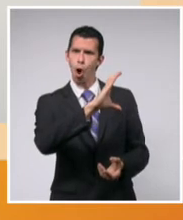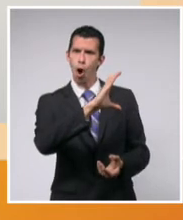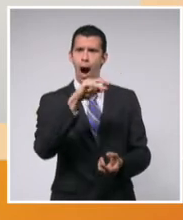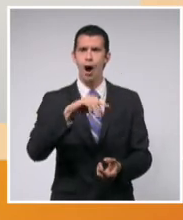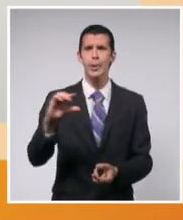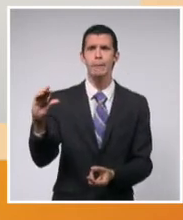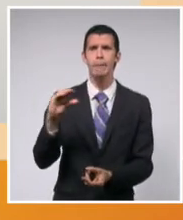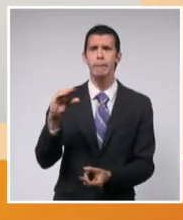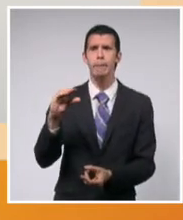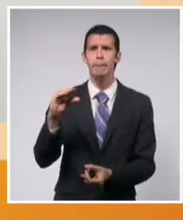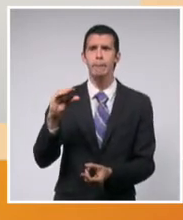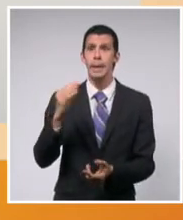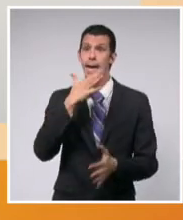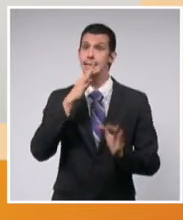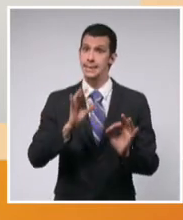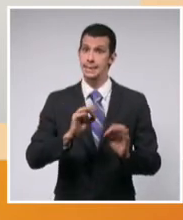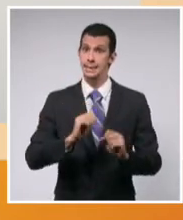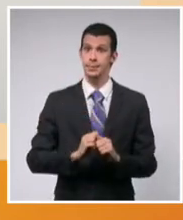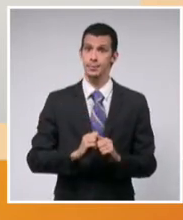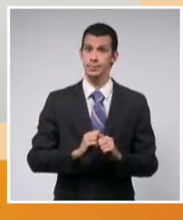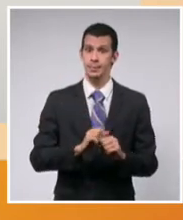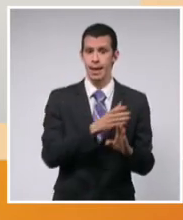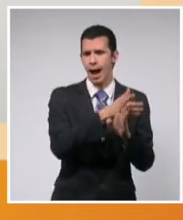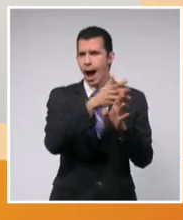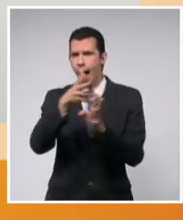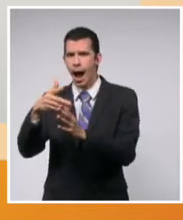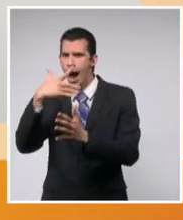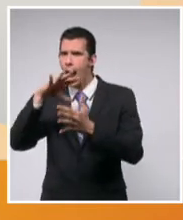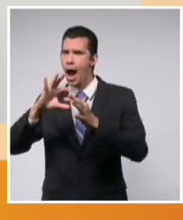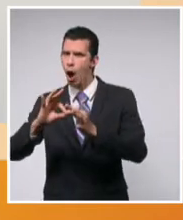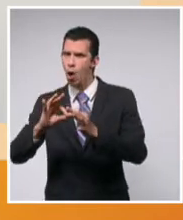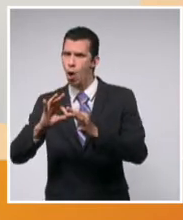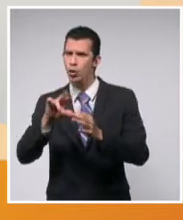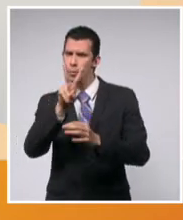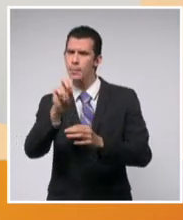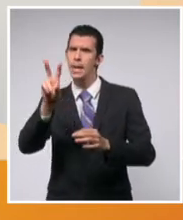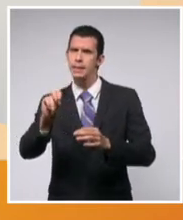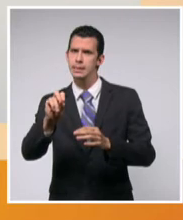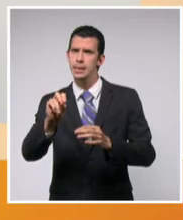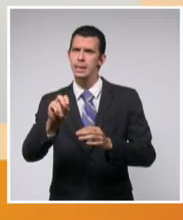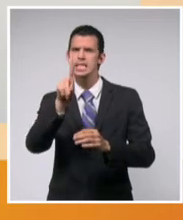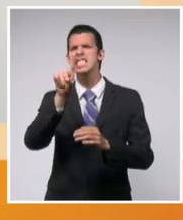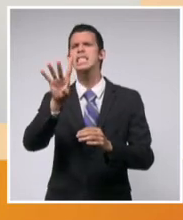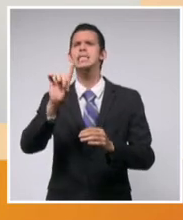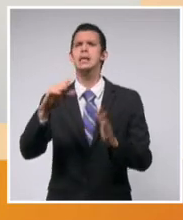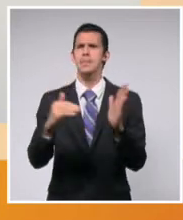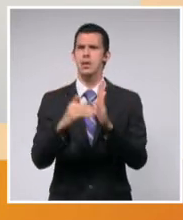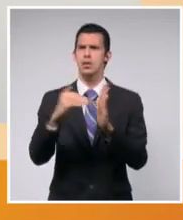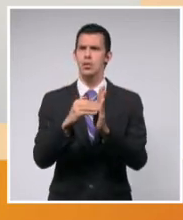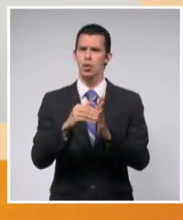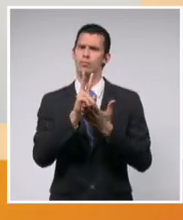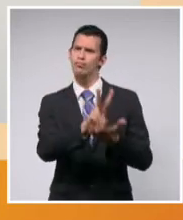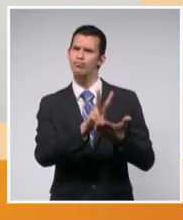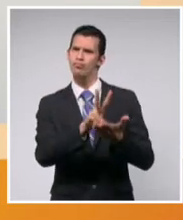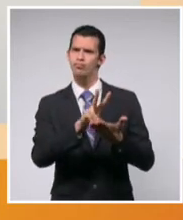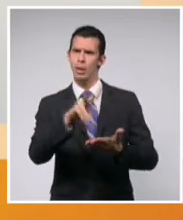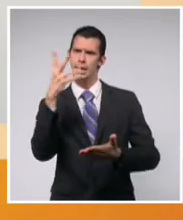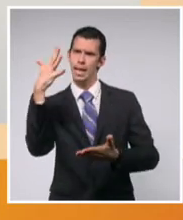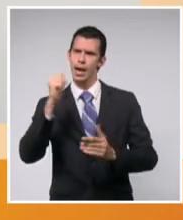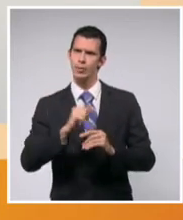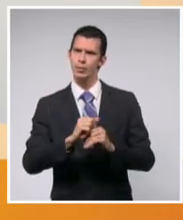hasta agosto de 2020 un total de 15,7 millones de turistas visitaron el país ibérico mientras que durante el mismo período del año